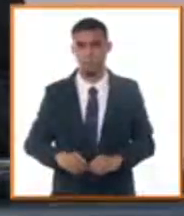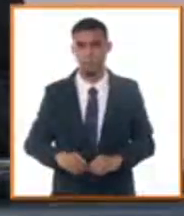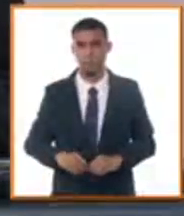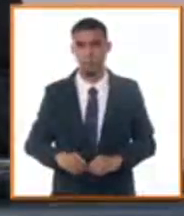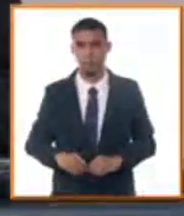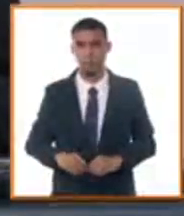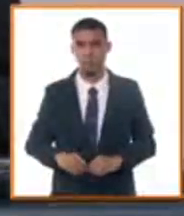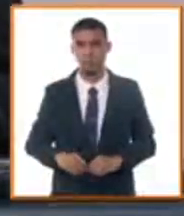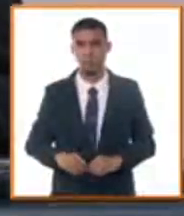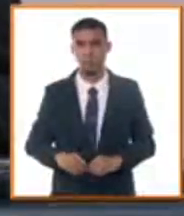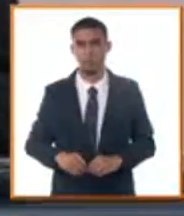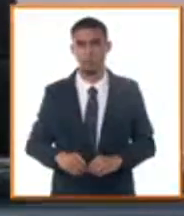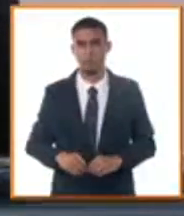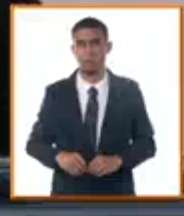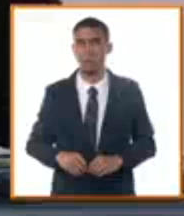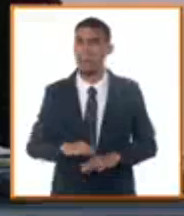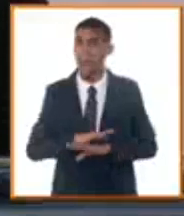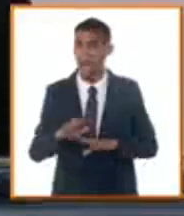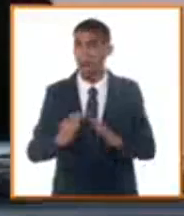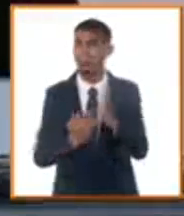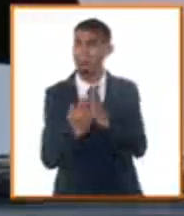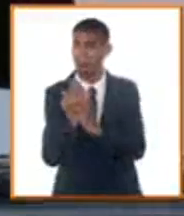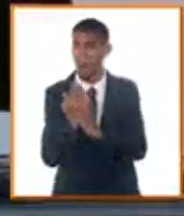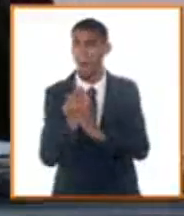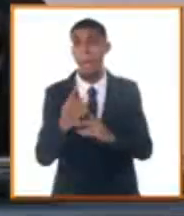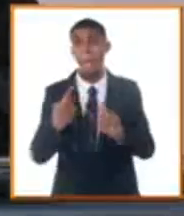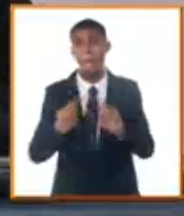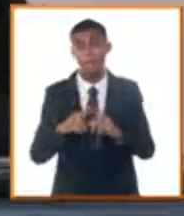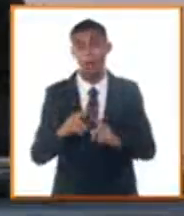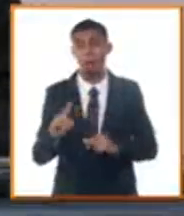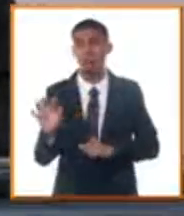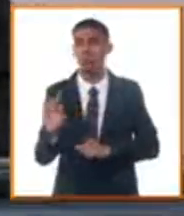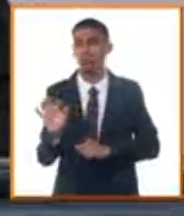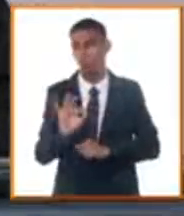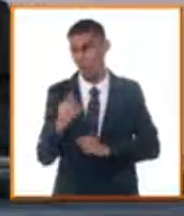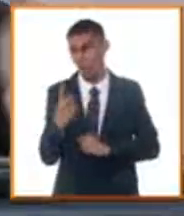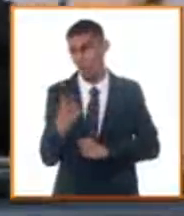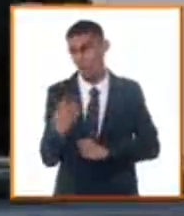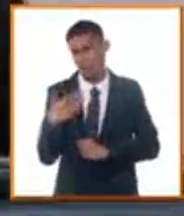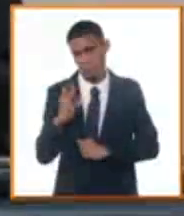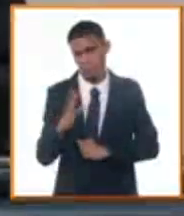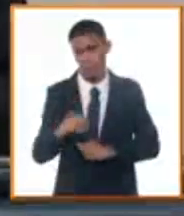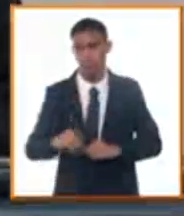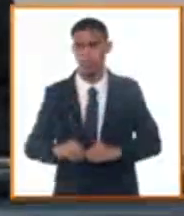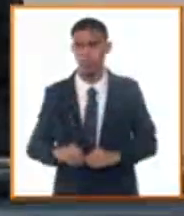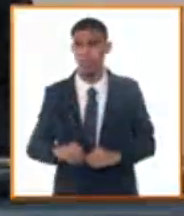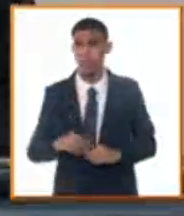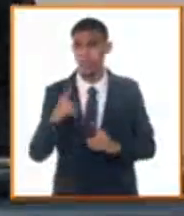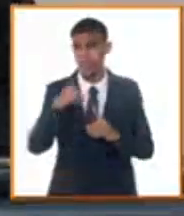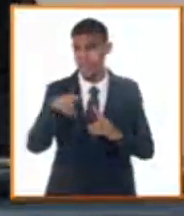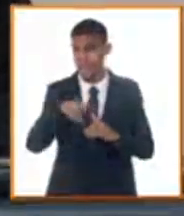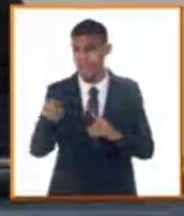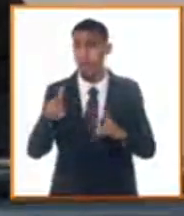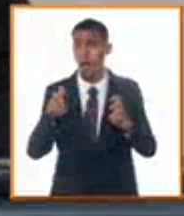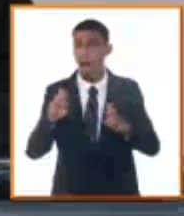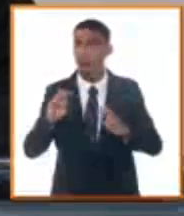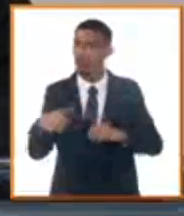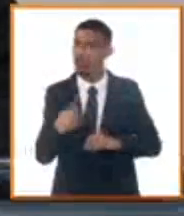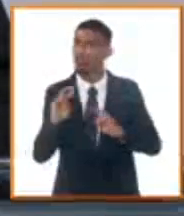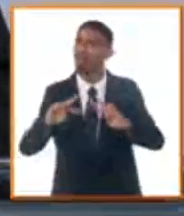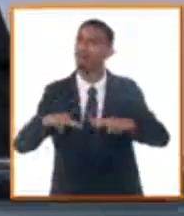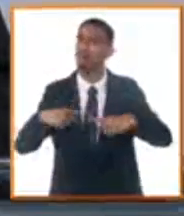comercio electrónico. Se ha avanzado, pero todavía es mucho más lo que nos queda por hacer. Un tema, por supuesto, al que volveremos en